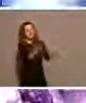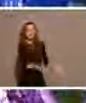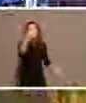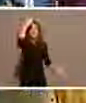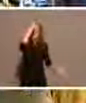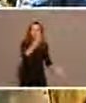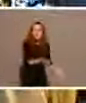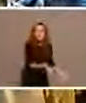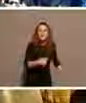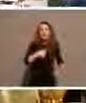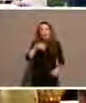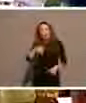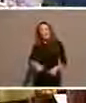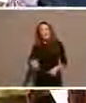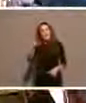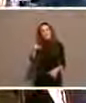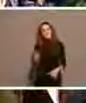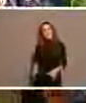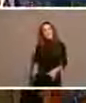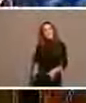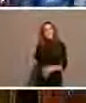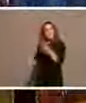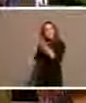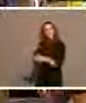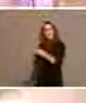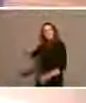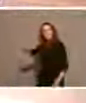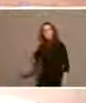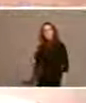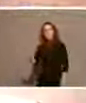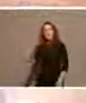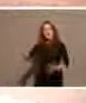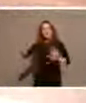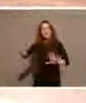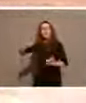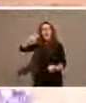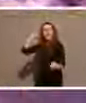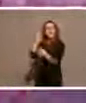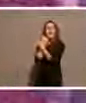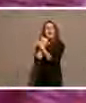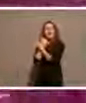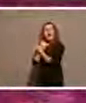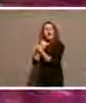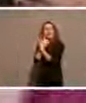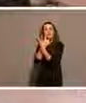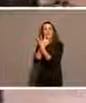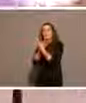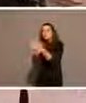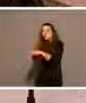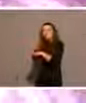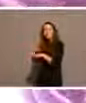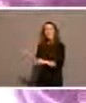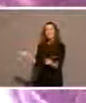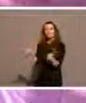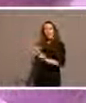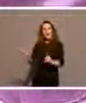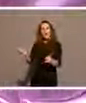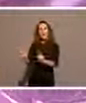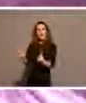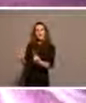es. Hoy está lleno imputado en los juzgados, pero a la cárcel no irá